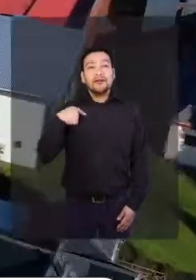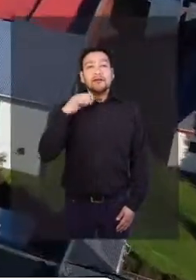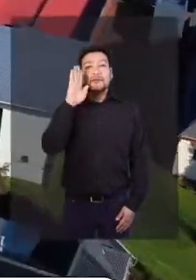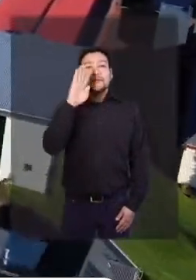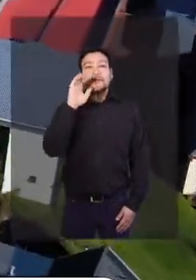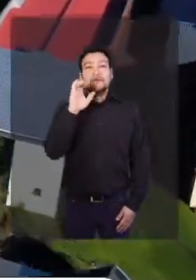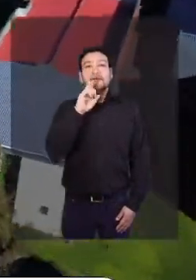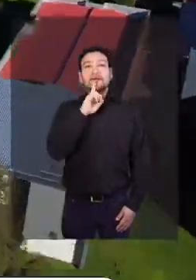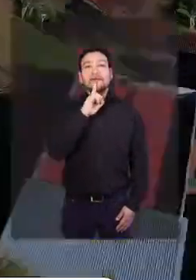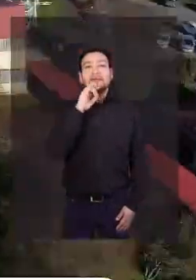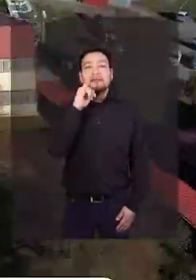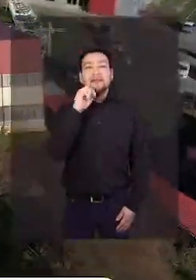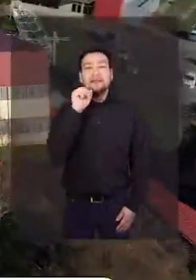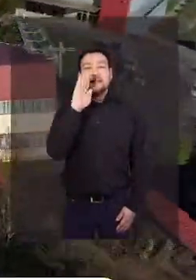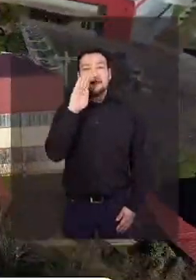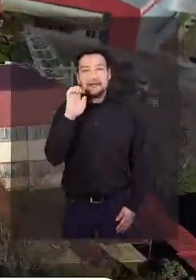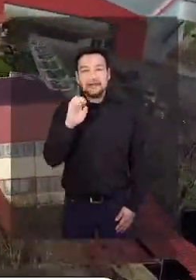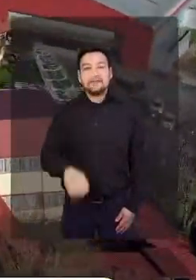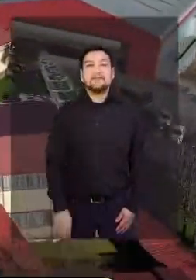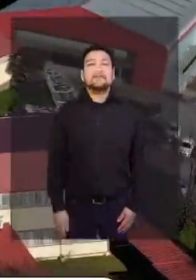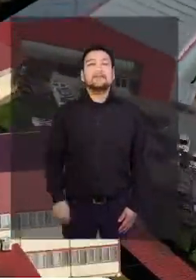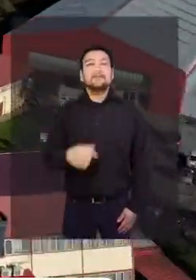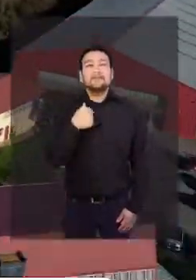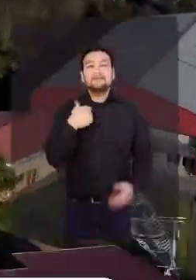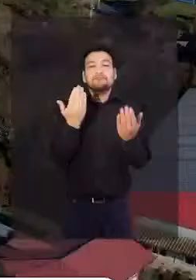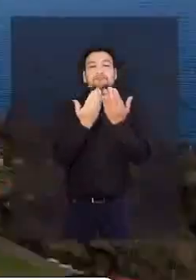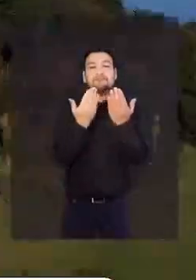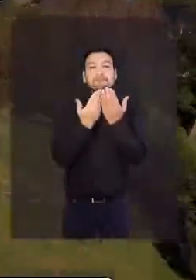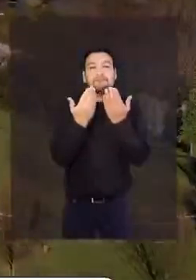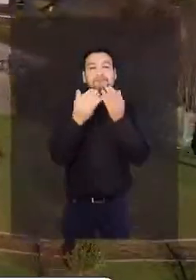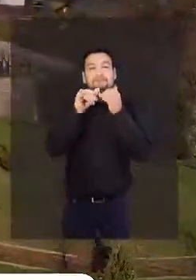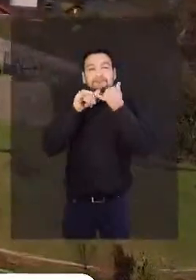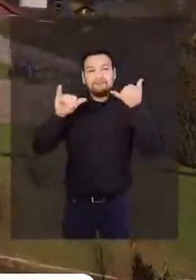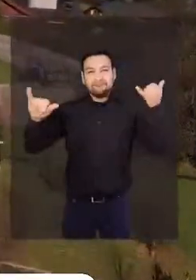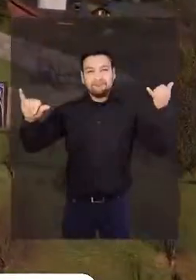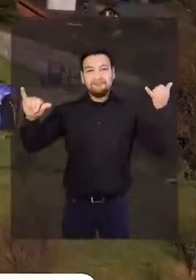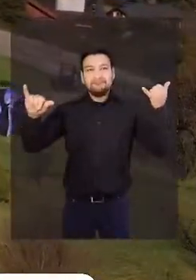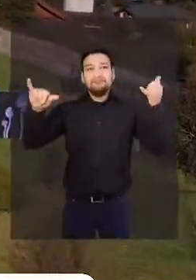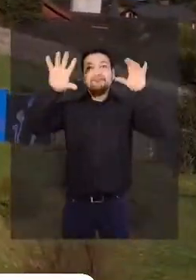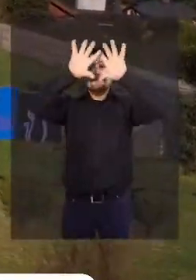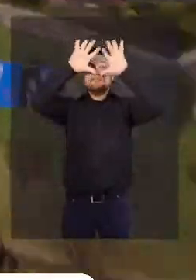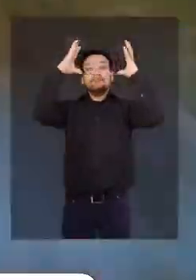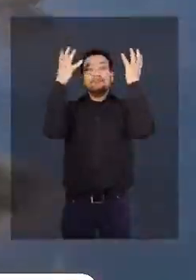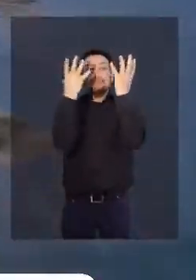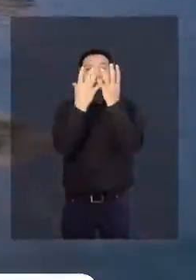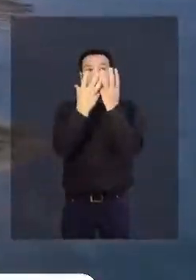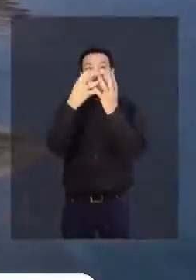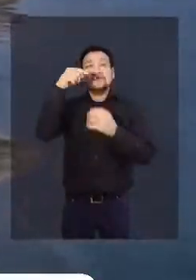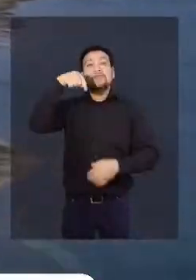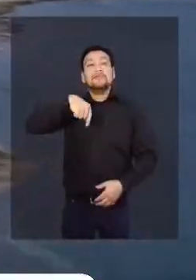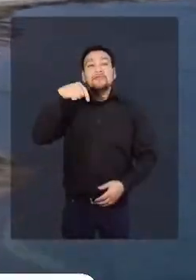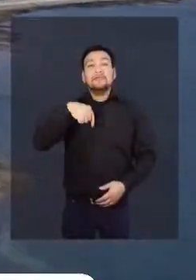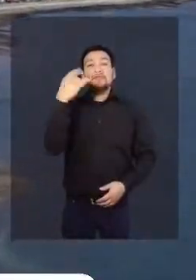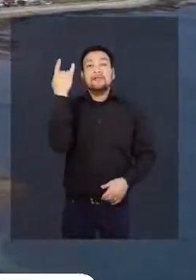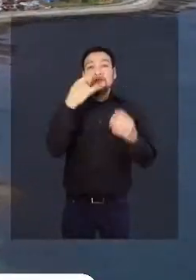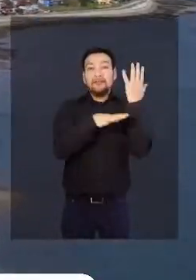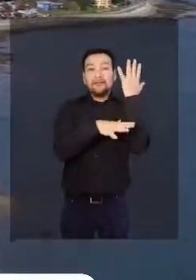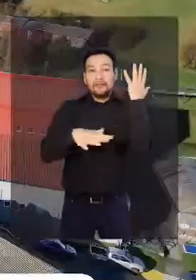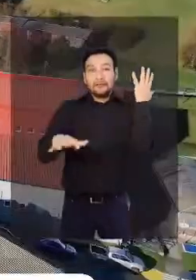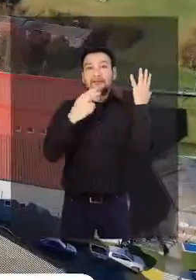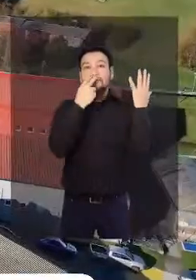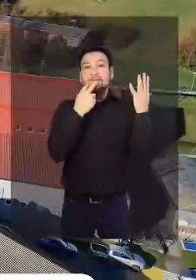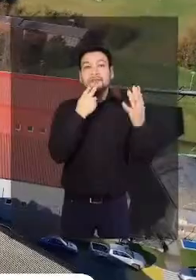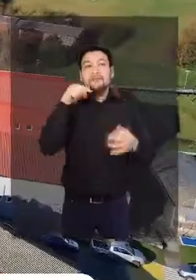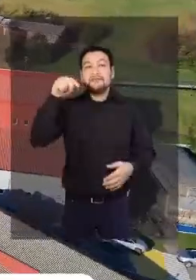Bienvenidos a la Universidad Austral de Chile, sede Puerto Montt, ubicada en el inicio de la carretera austral y una de